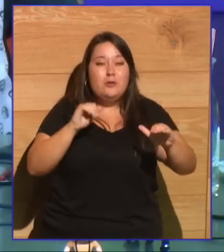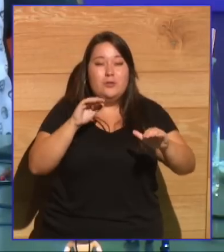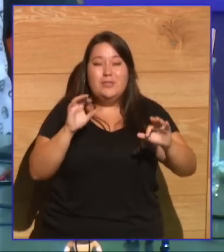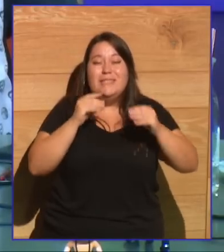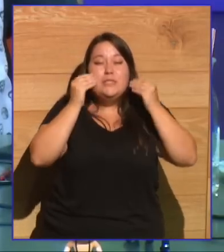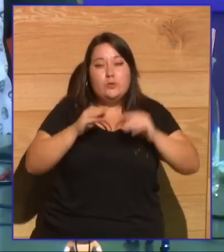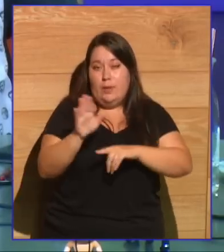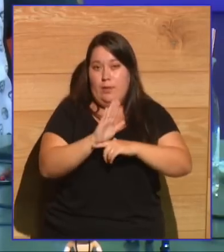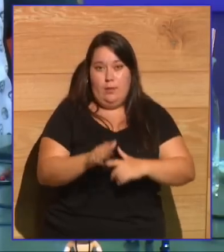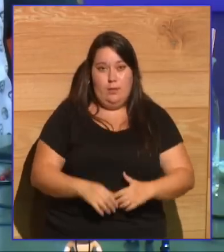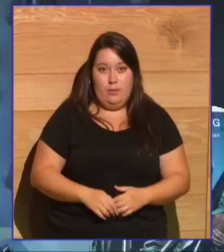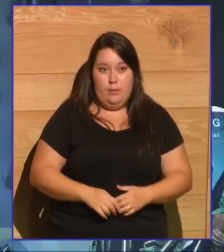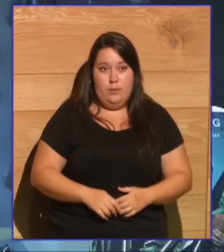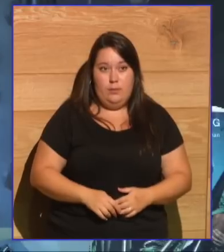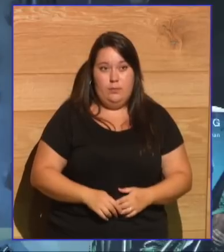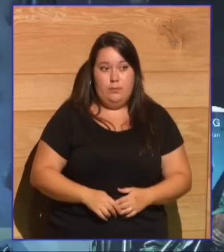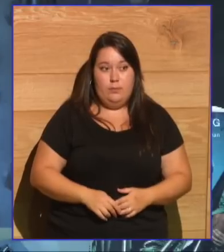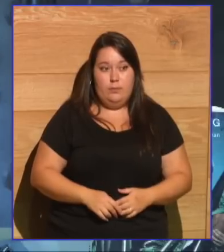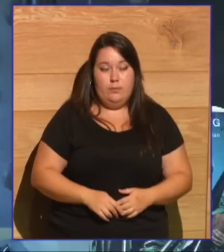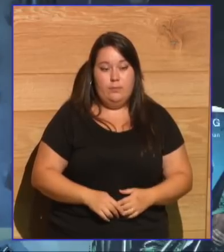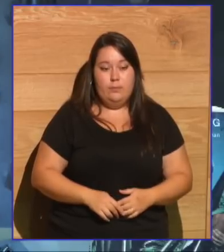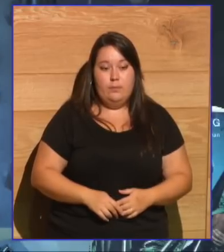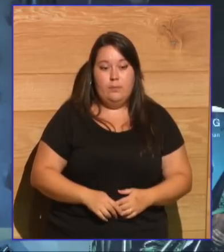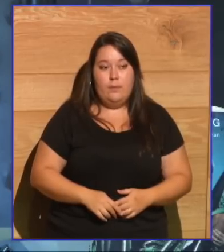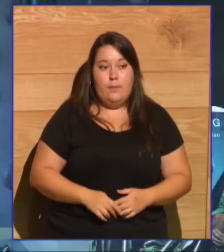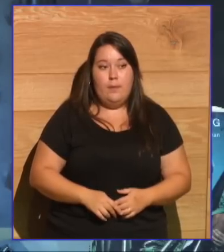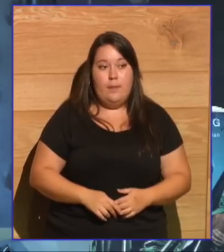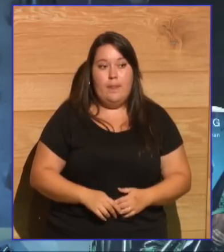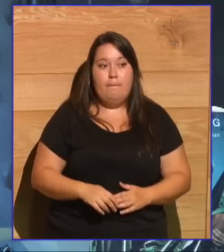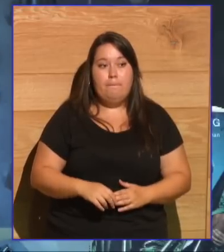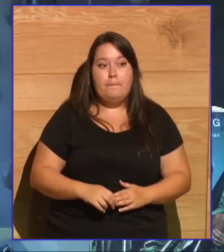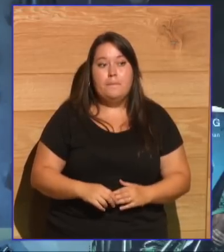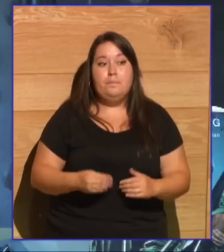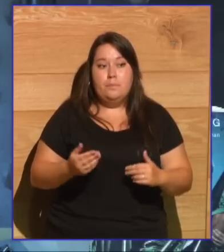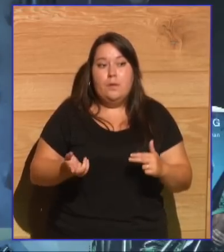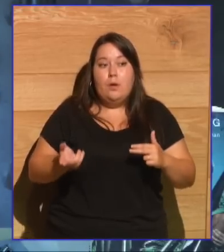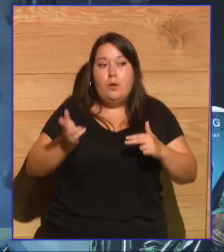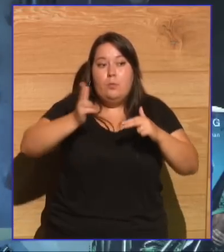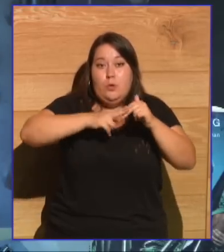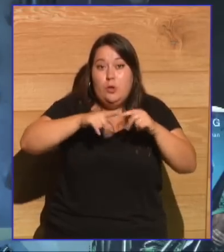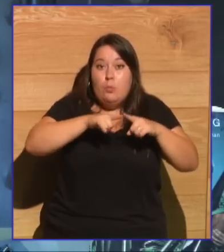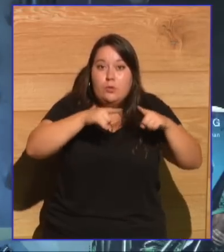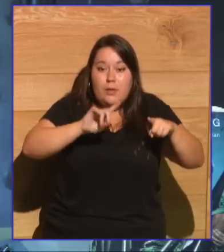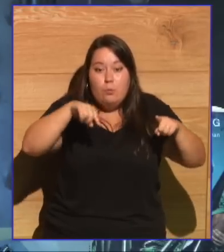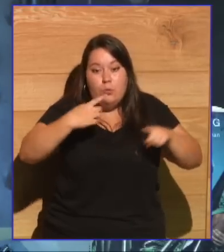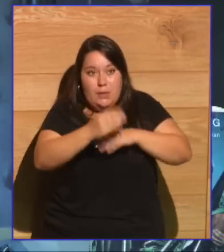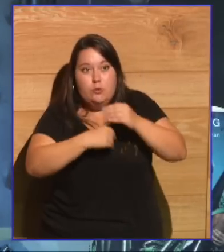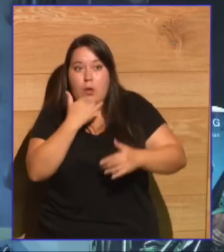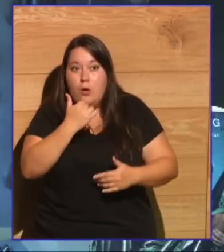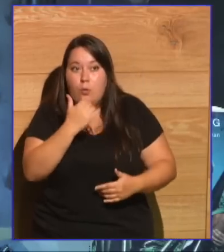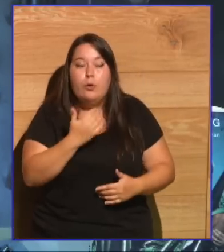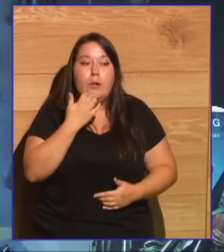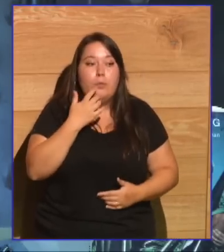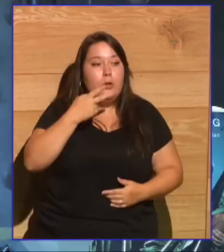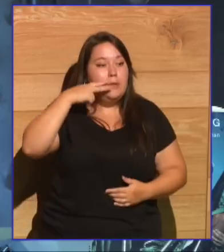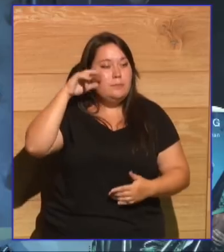de la historia y por encima incluso de veces en que se ha compuesto antes la música y sobre ella se ha hecho algo recordemos el experimento que hice